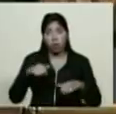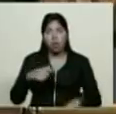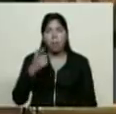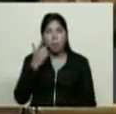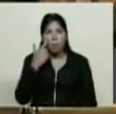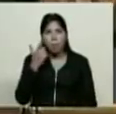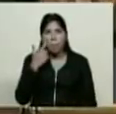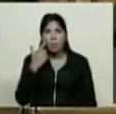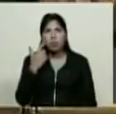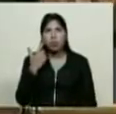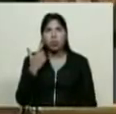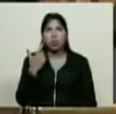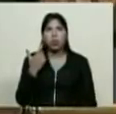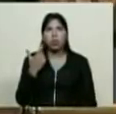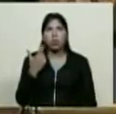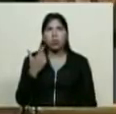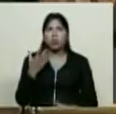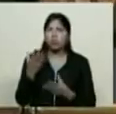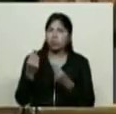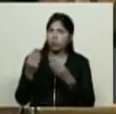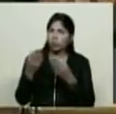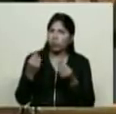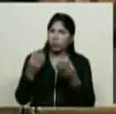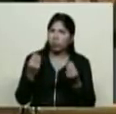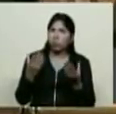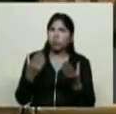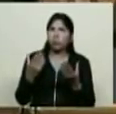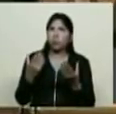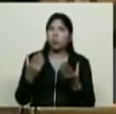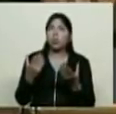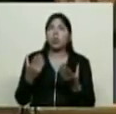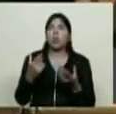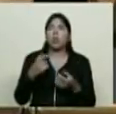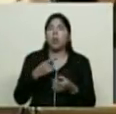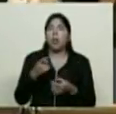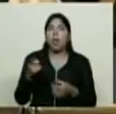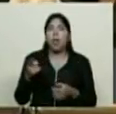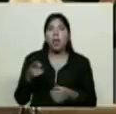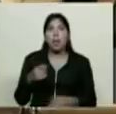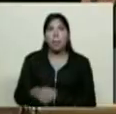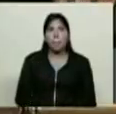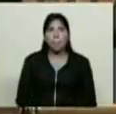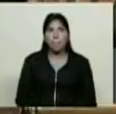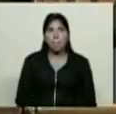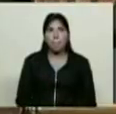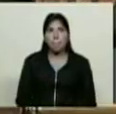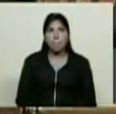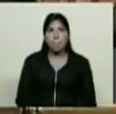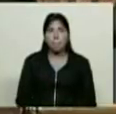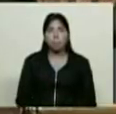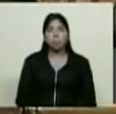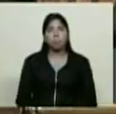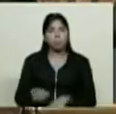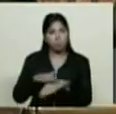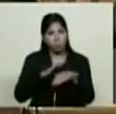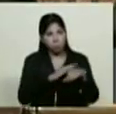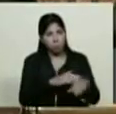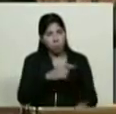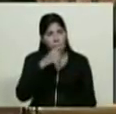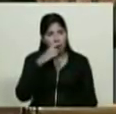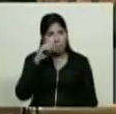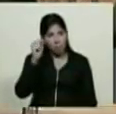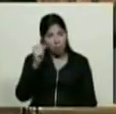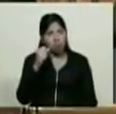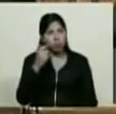con beneplácito los insistentes llamados al diálogo por la paz y el entendimiento realizados por el presidente de